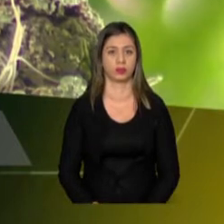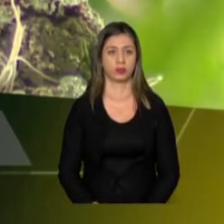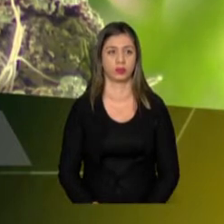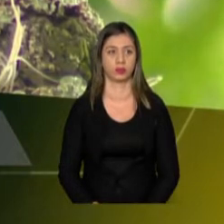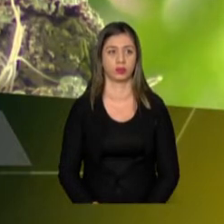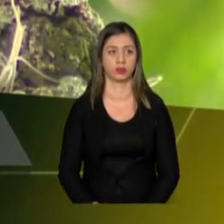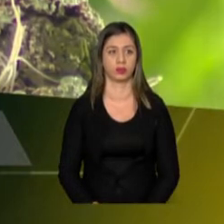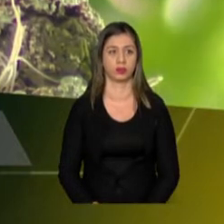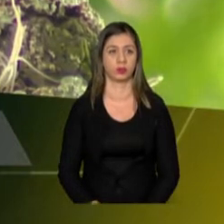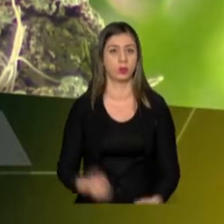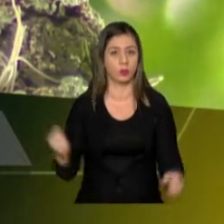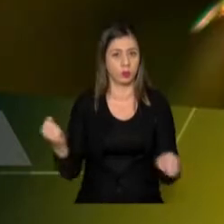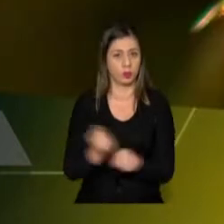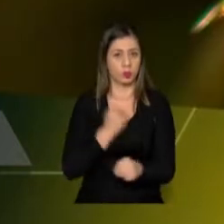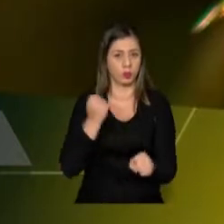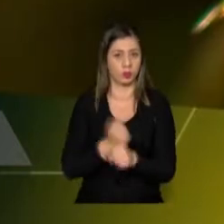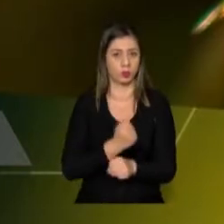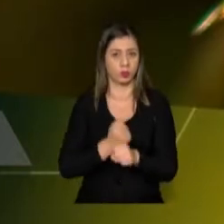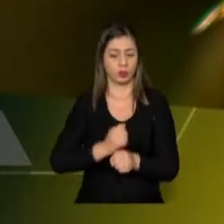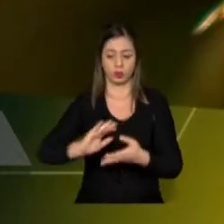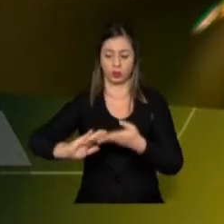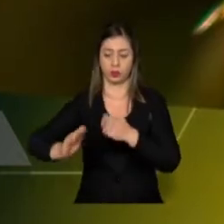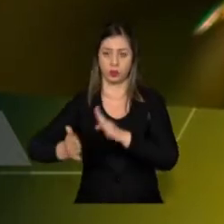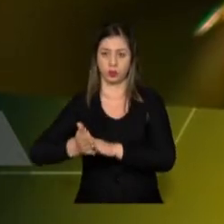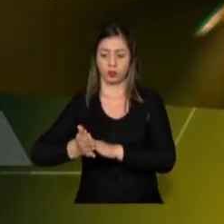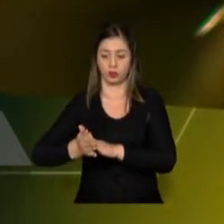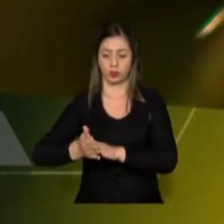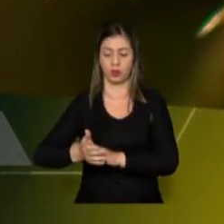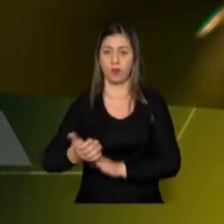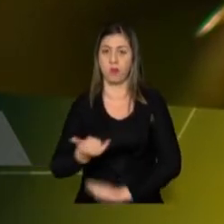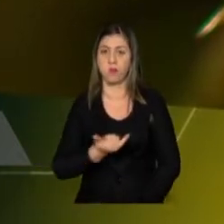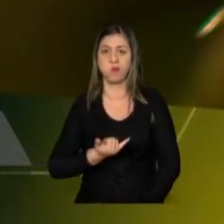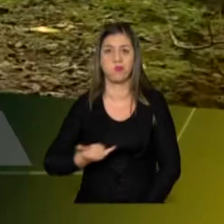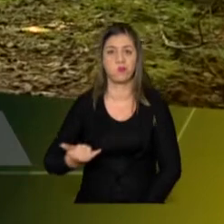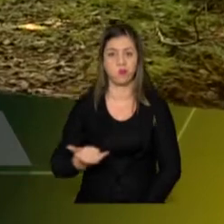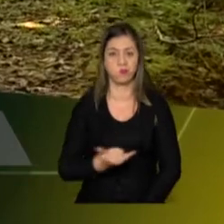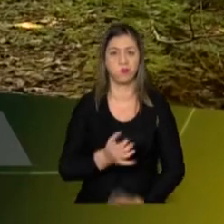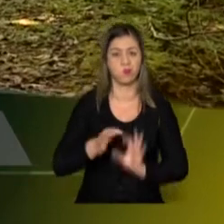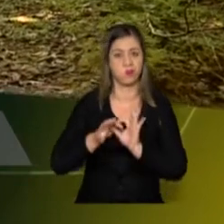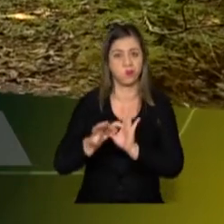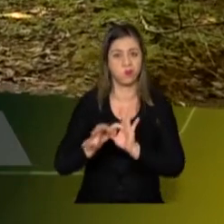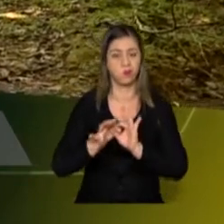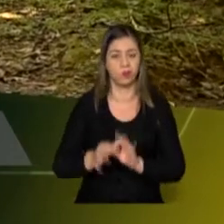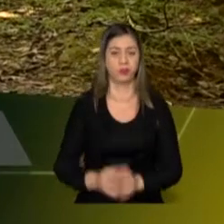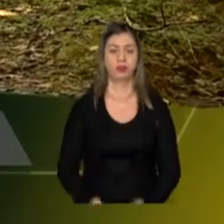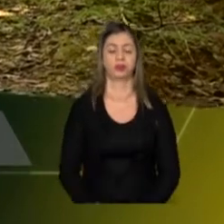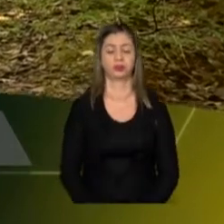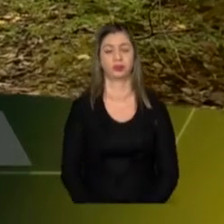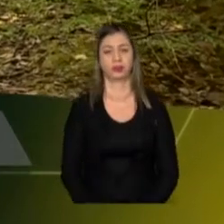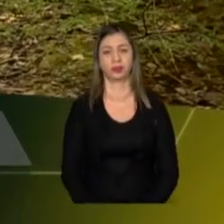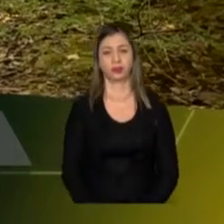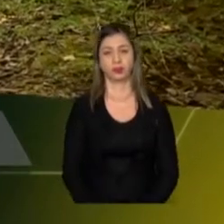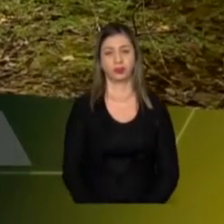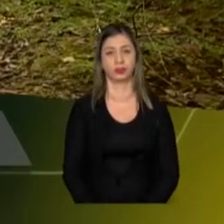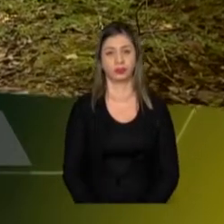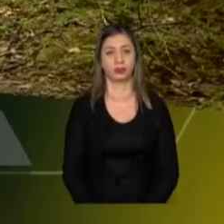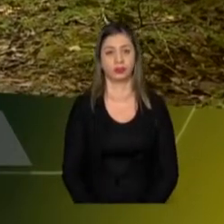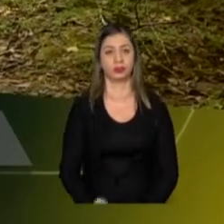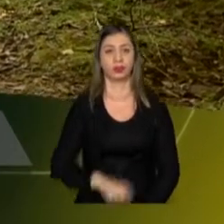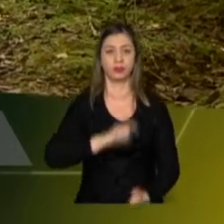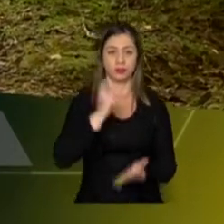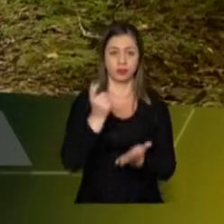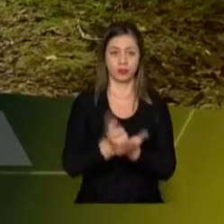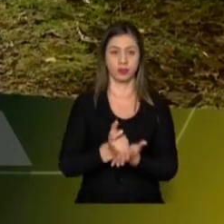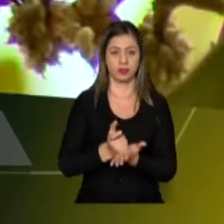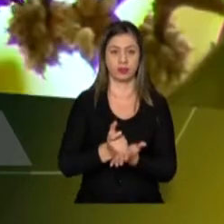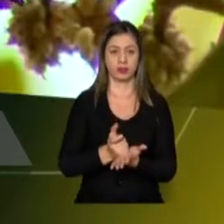realizar un trabajo importante con las comunidades locales. También yo creo que la ciudad y